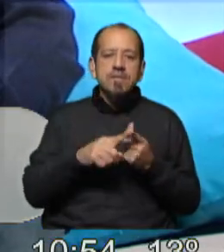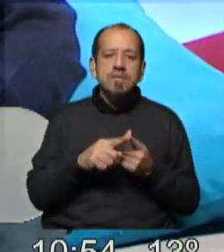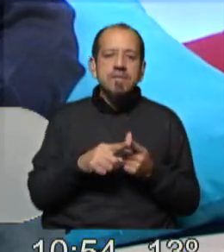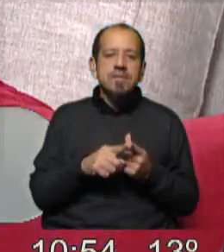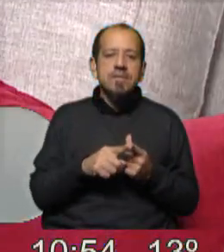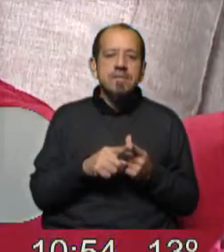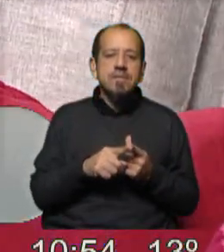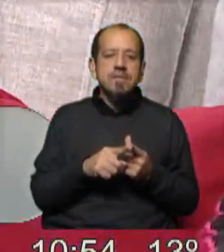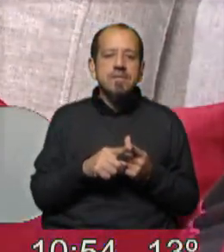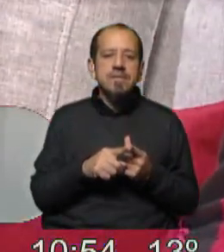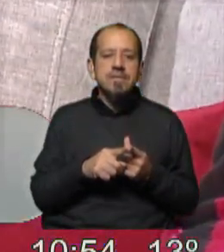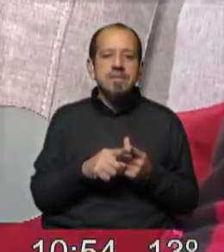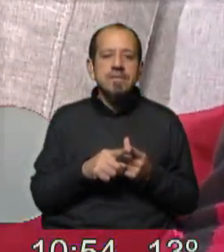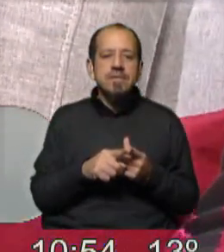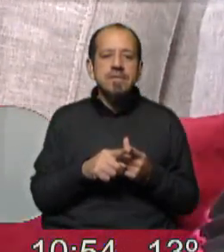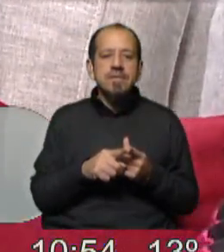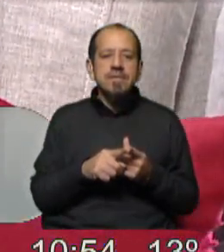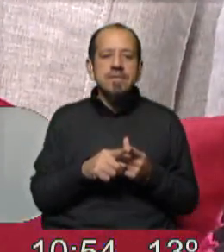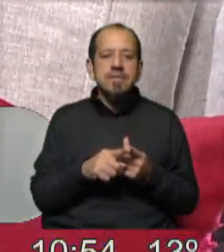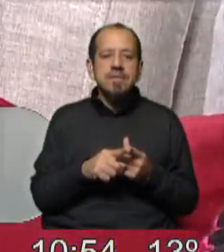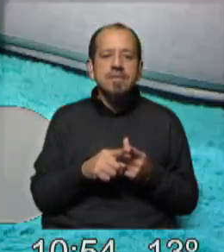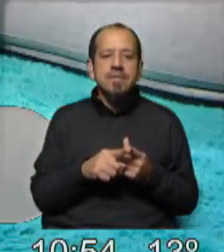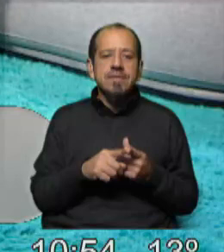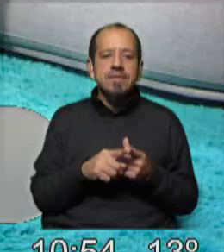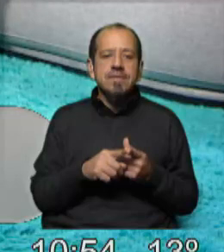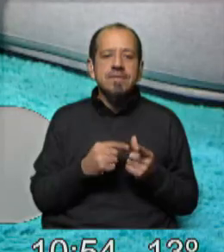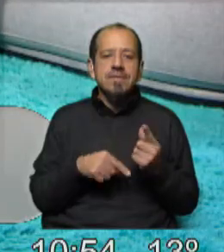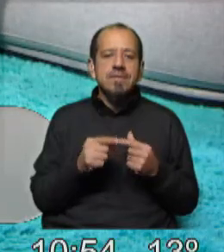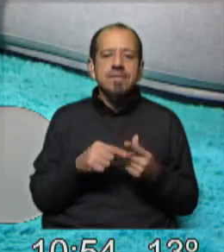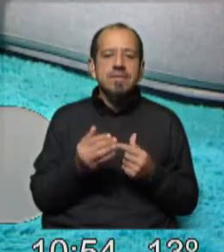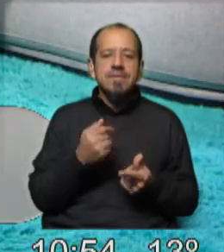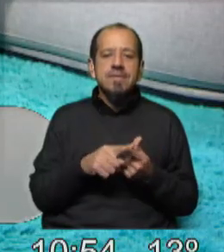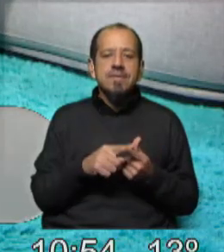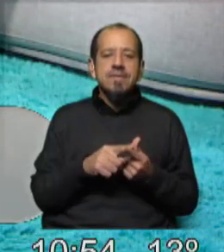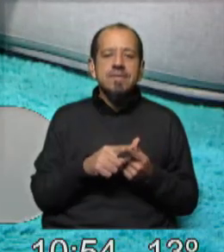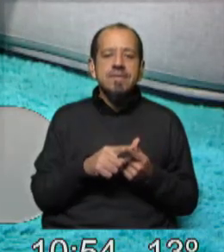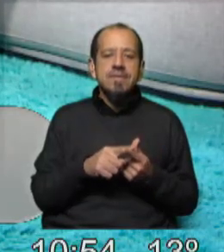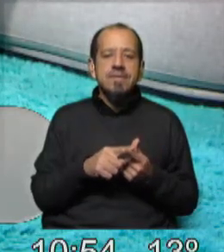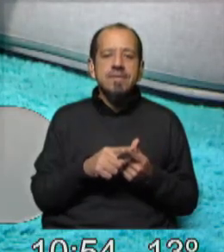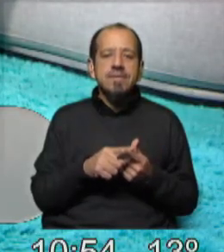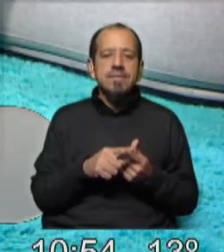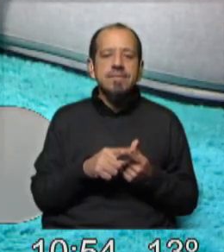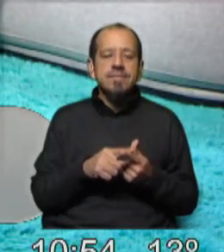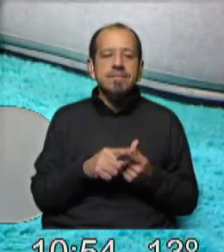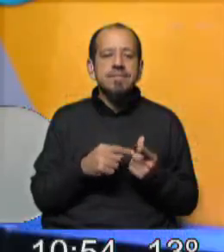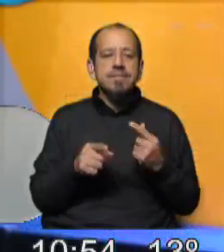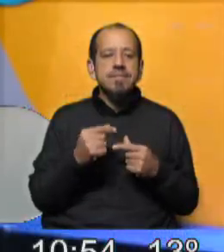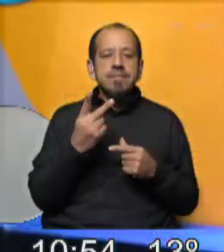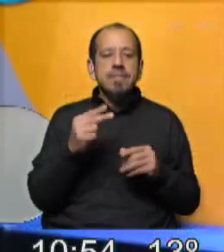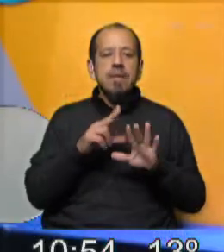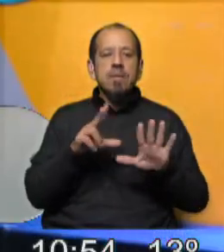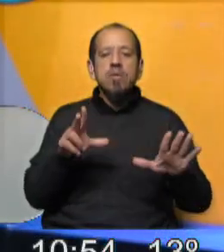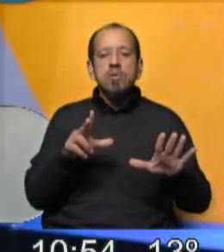la masada, sí. Si no, tenemos que repartir después. Bueno, escuchá, y estábamos hablando antes de salir al aire, que estás el